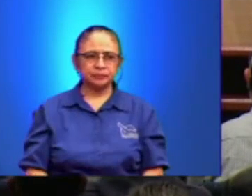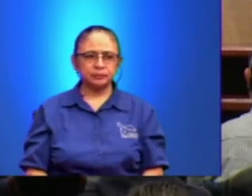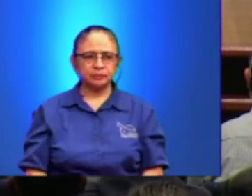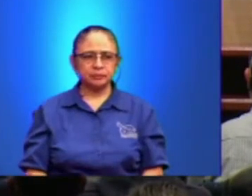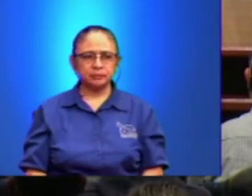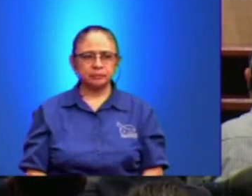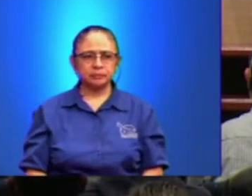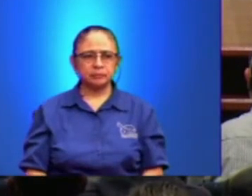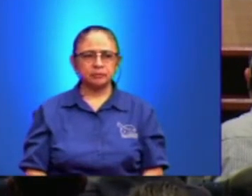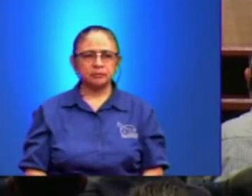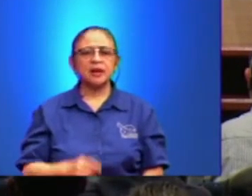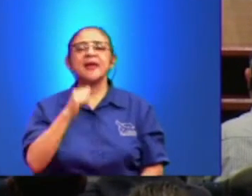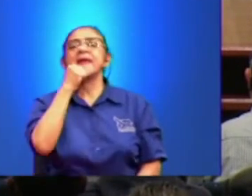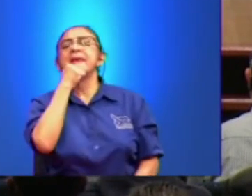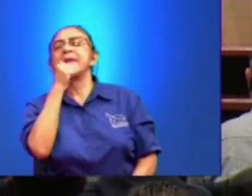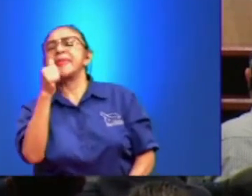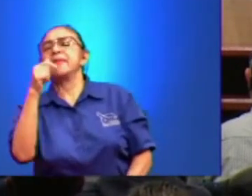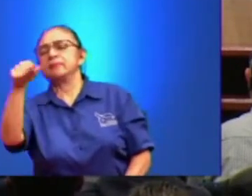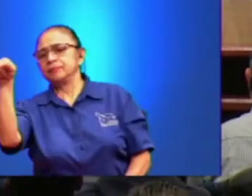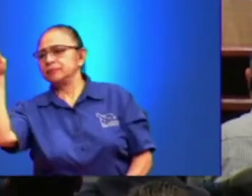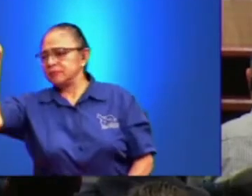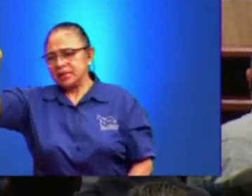que pase